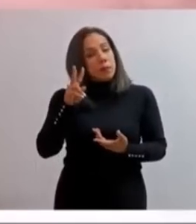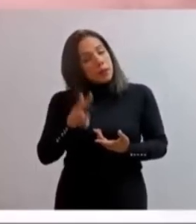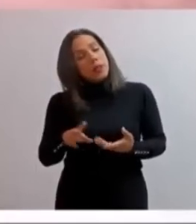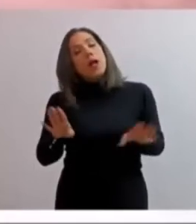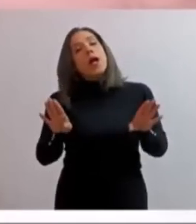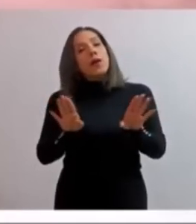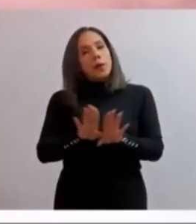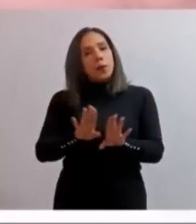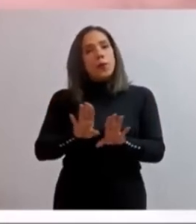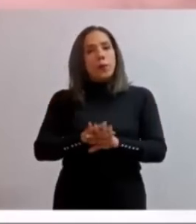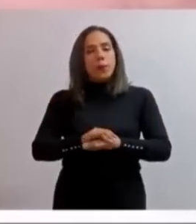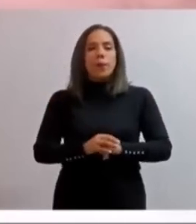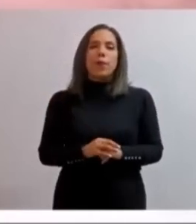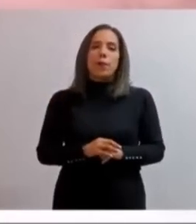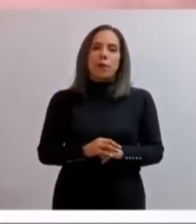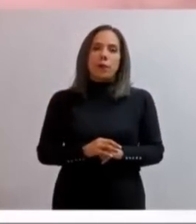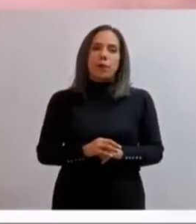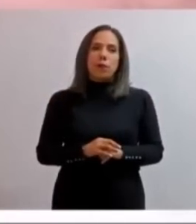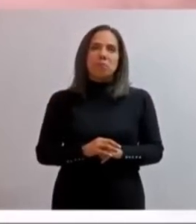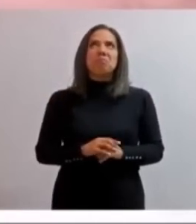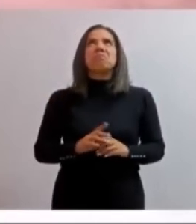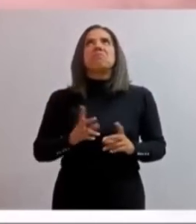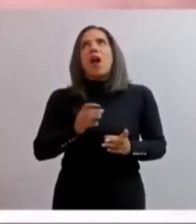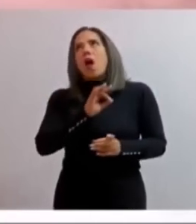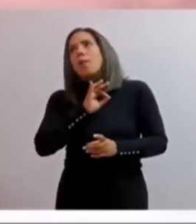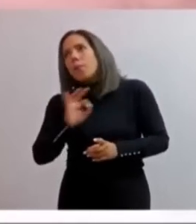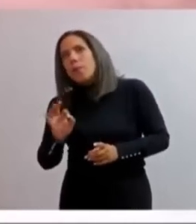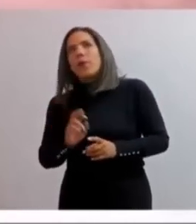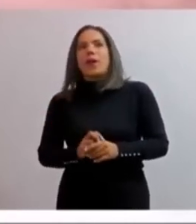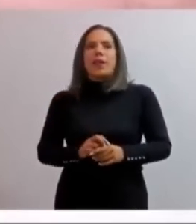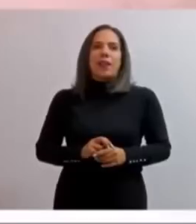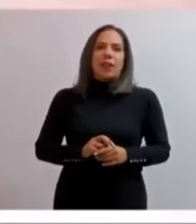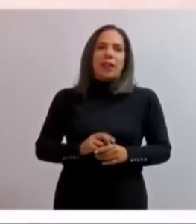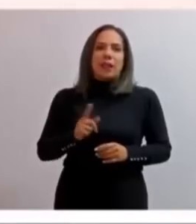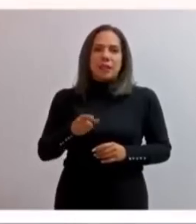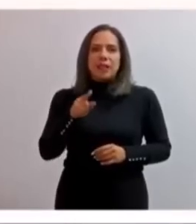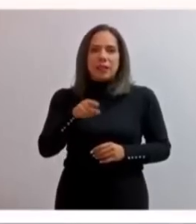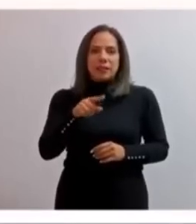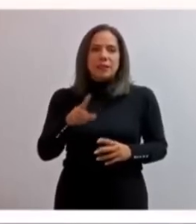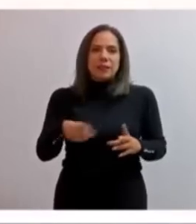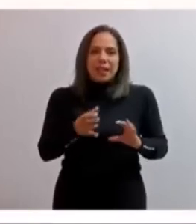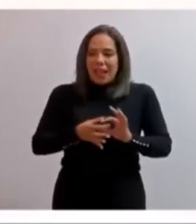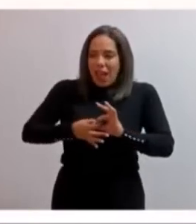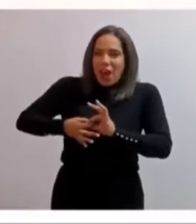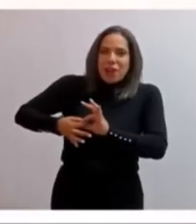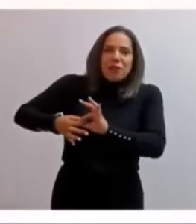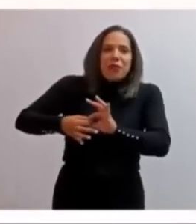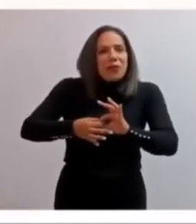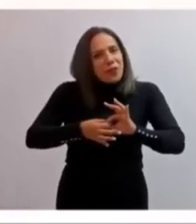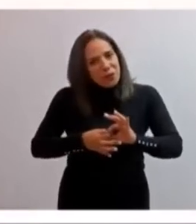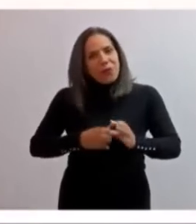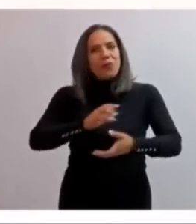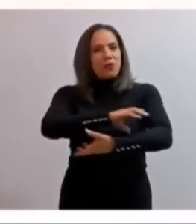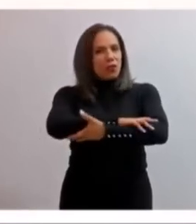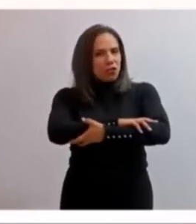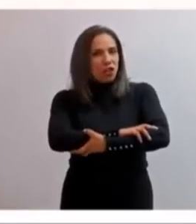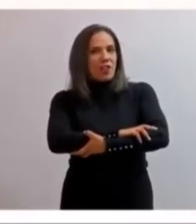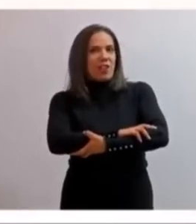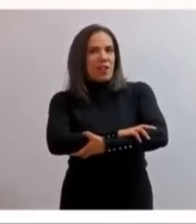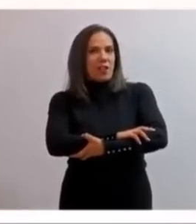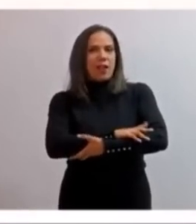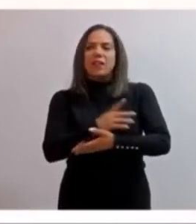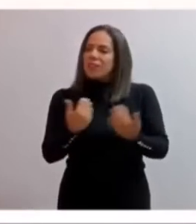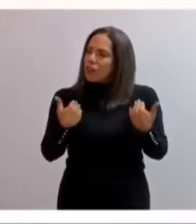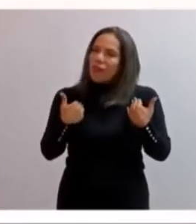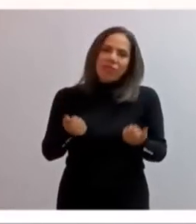muchas formas de poder realizar este trabajo en colegialidad. Yo entiendo que no